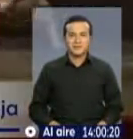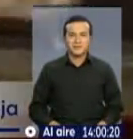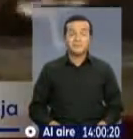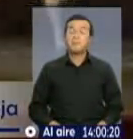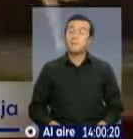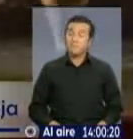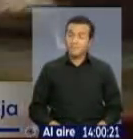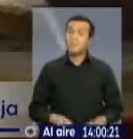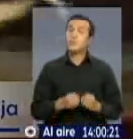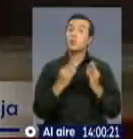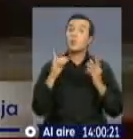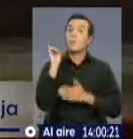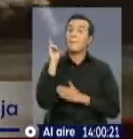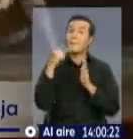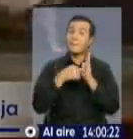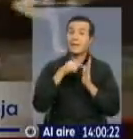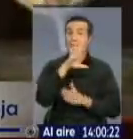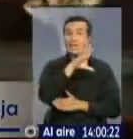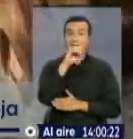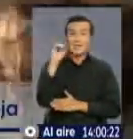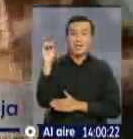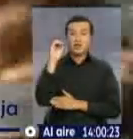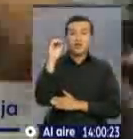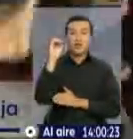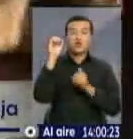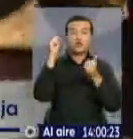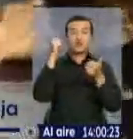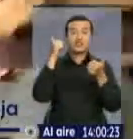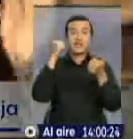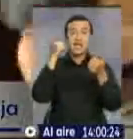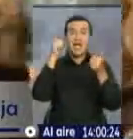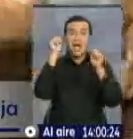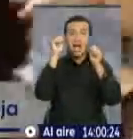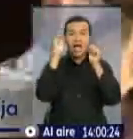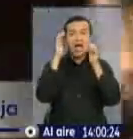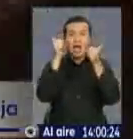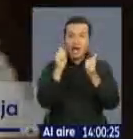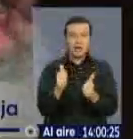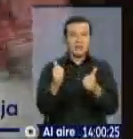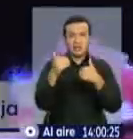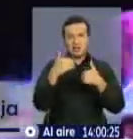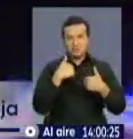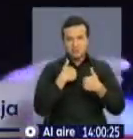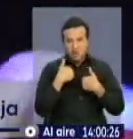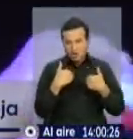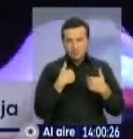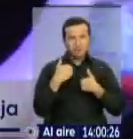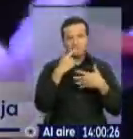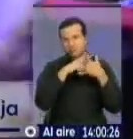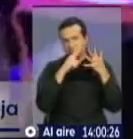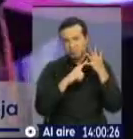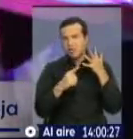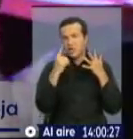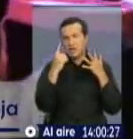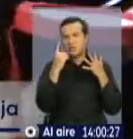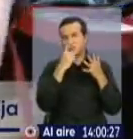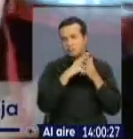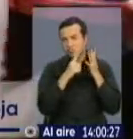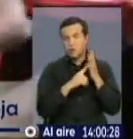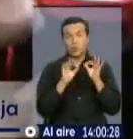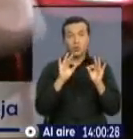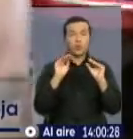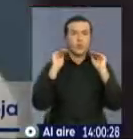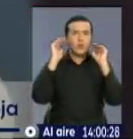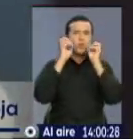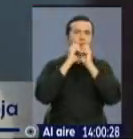Se presentarán más de 1.500 artistas con 30 obras en escena de 10 géneros distintos durante 11 días. Así de imponente será